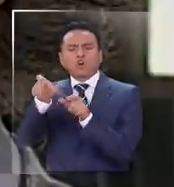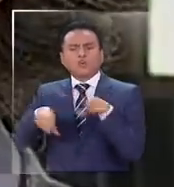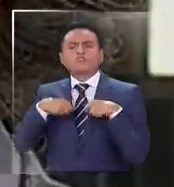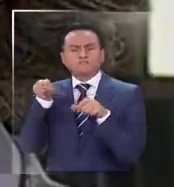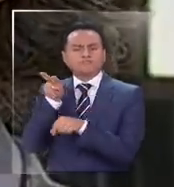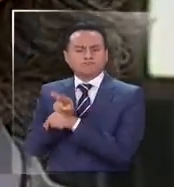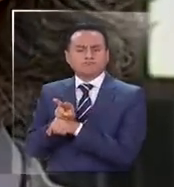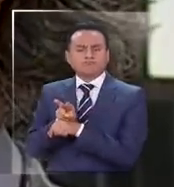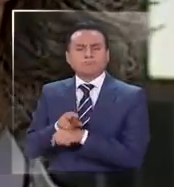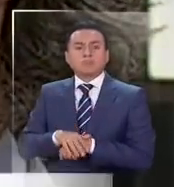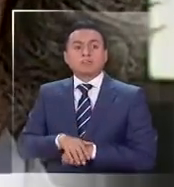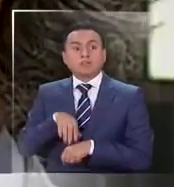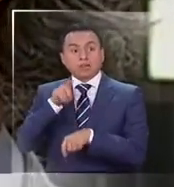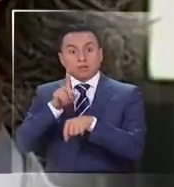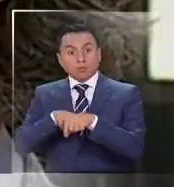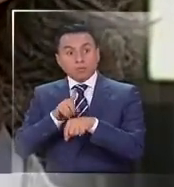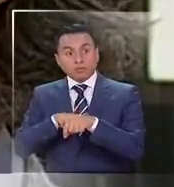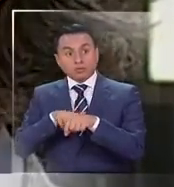Y en ese momento,